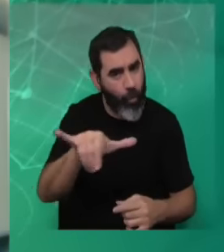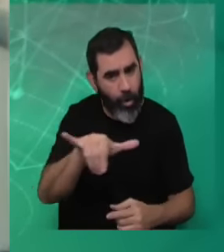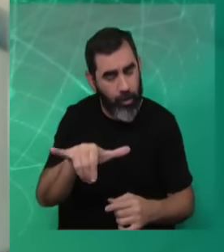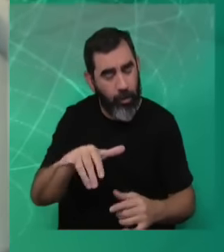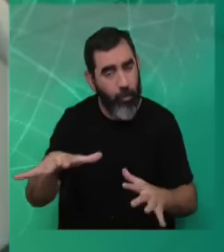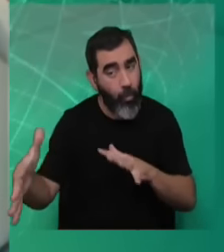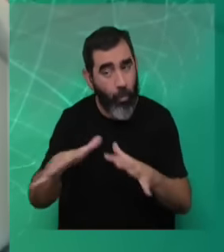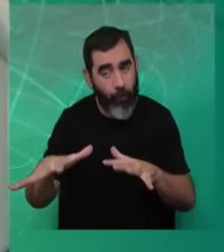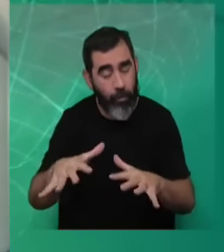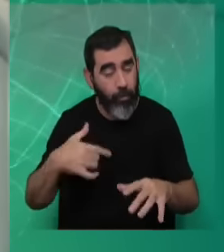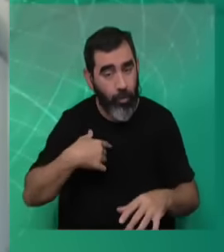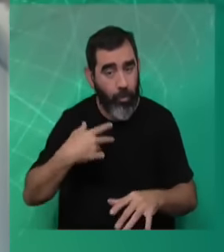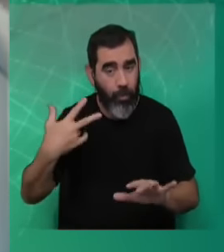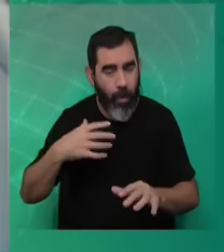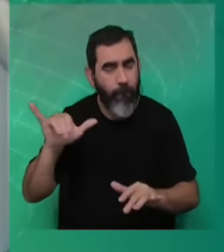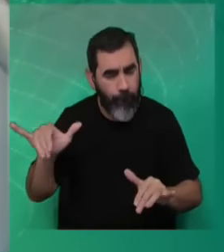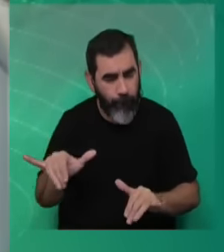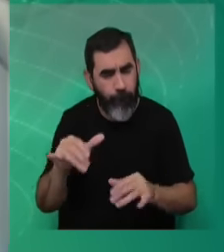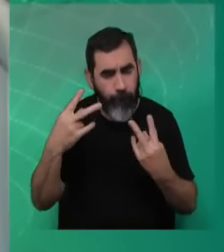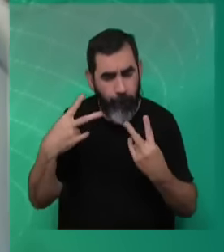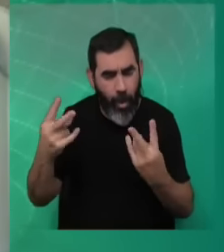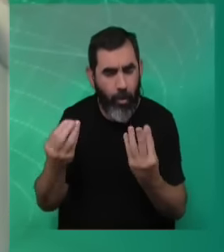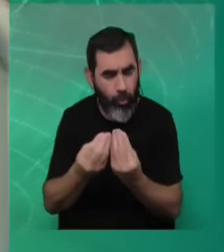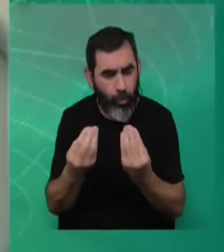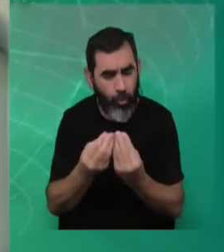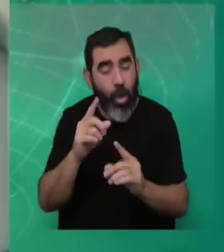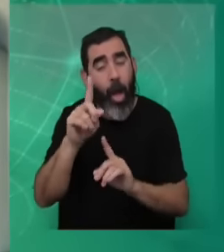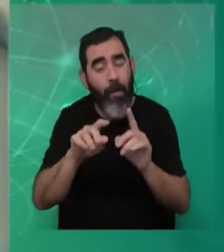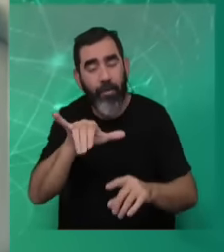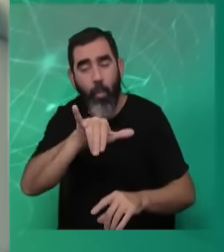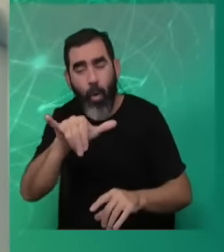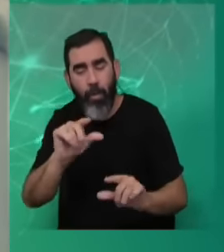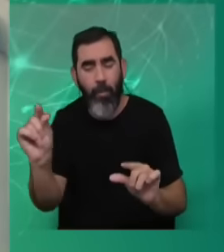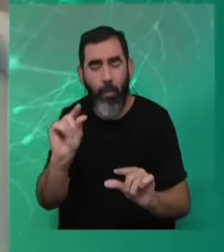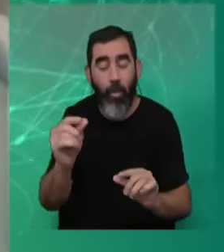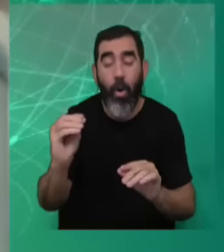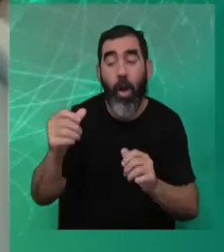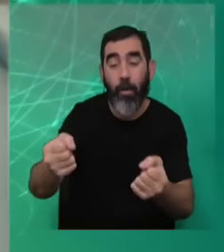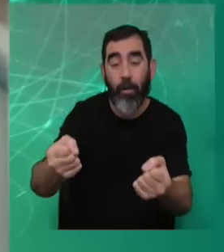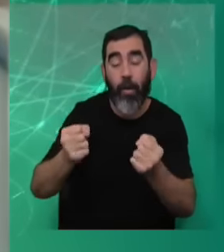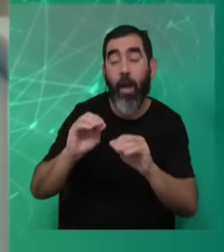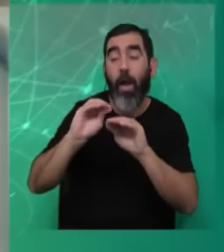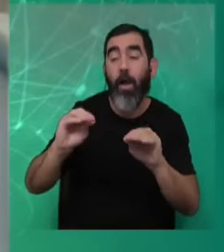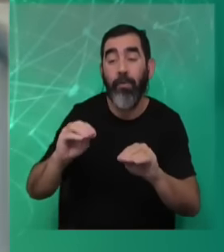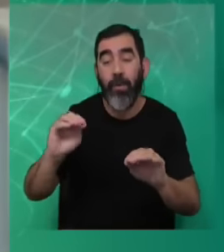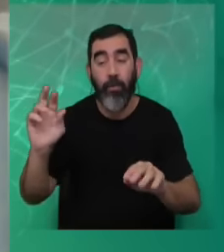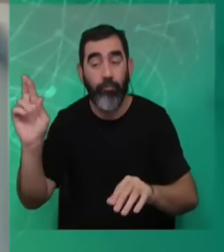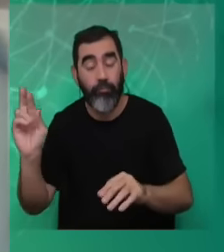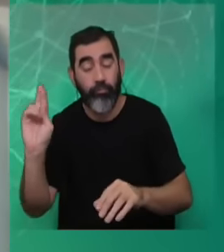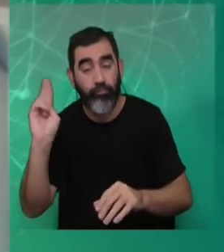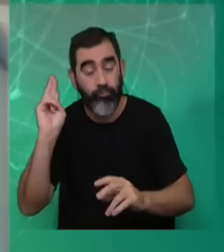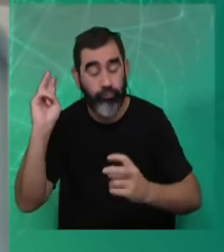movimiento que yo me ha tocado varias veces que el avión y el capitán te avisa de que estamos en en